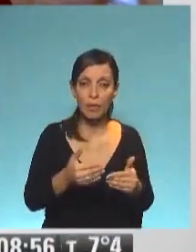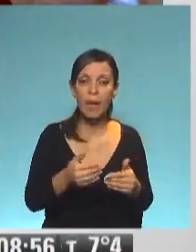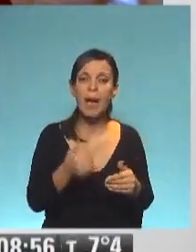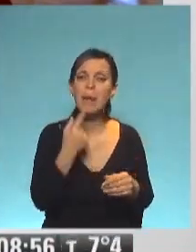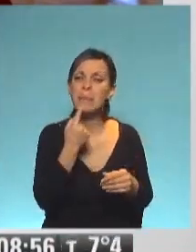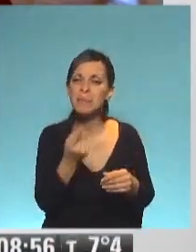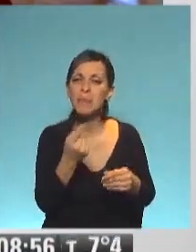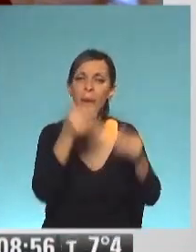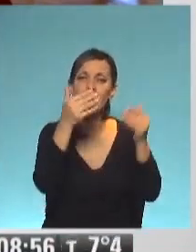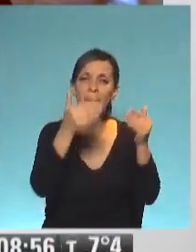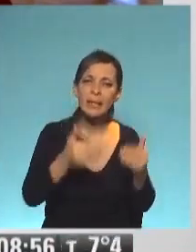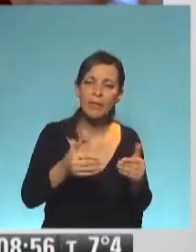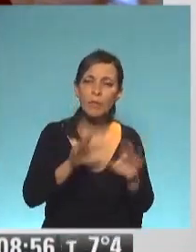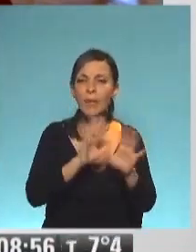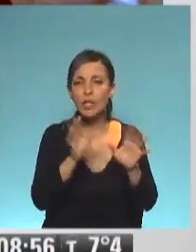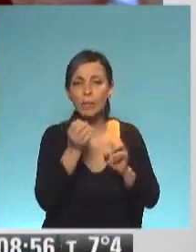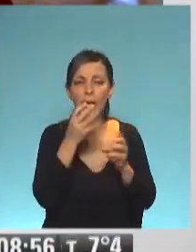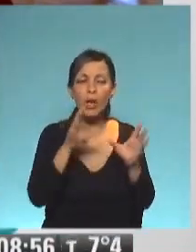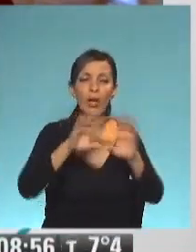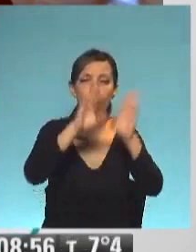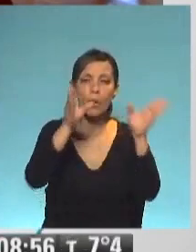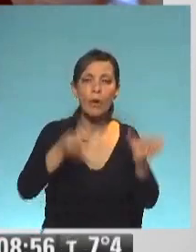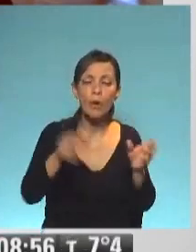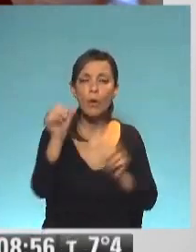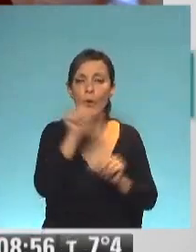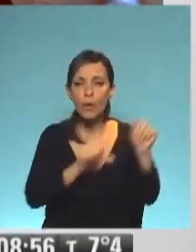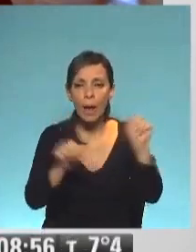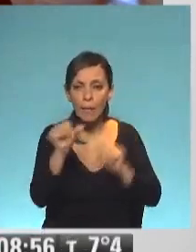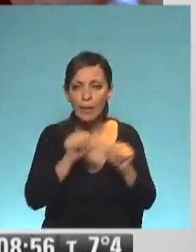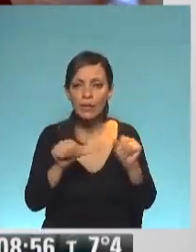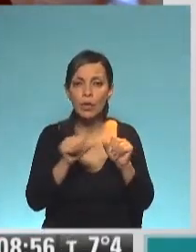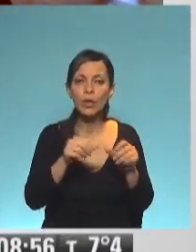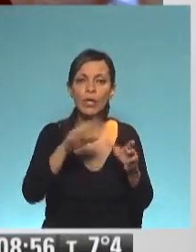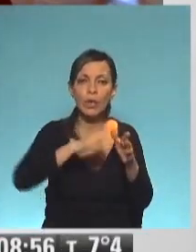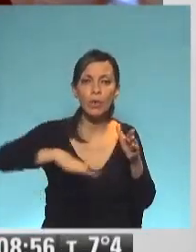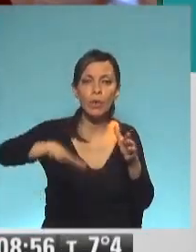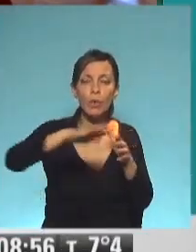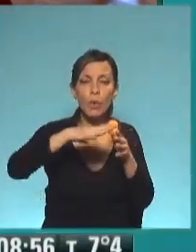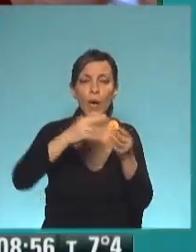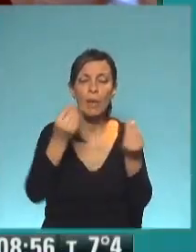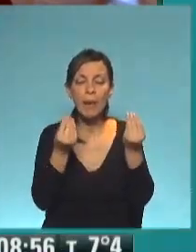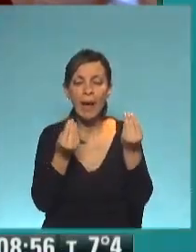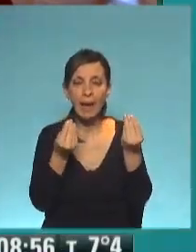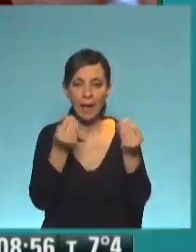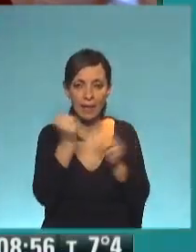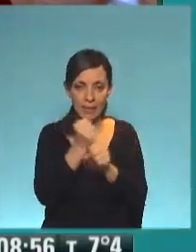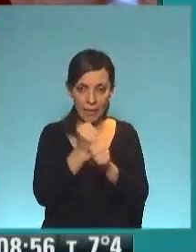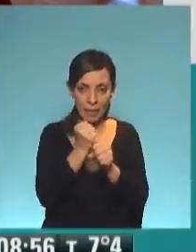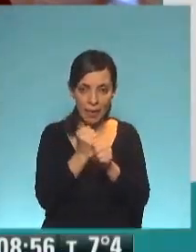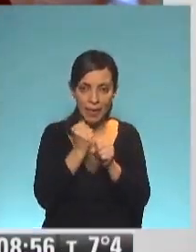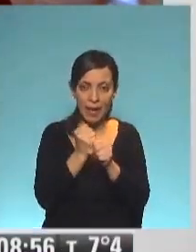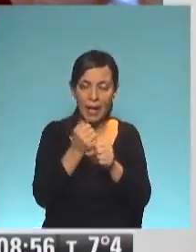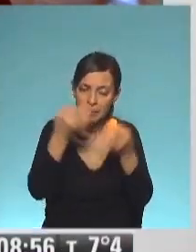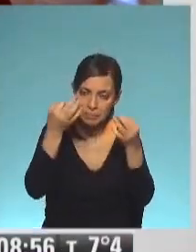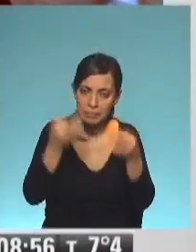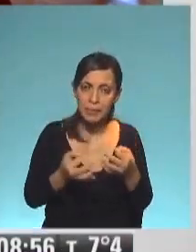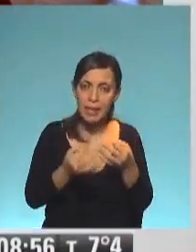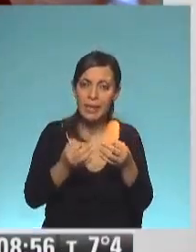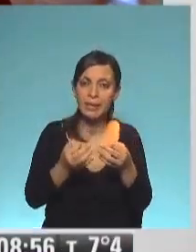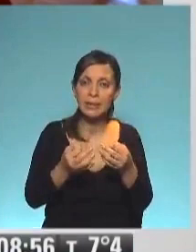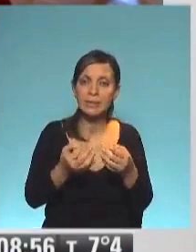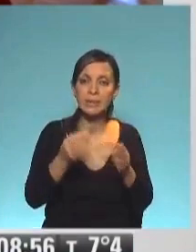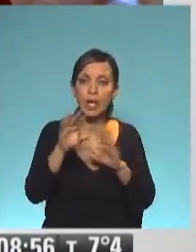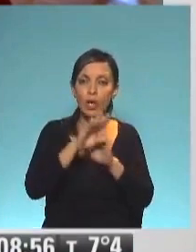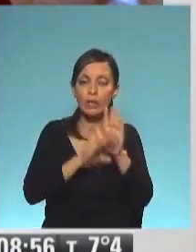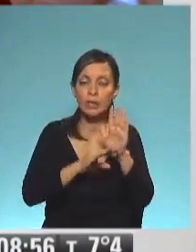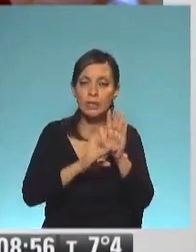plataforma, cambiémoslo por laboratorio, un lugar, un espacio diseñado donde se pueda trabajar en condiciones de ambiente.